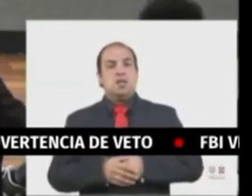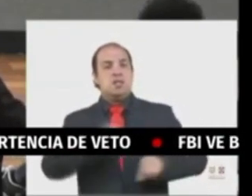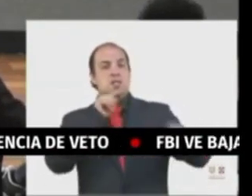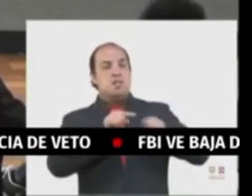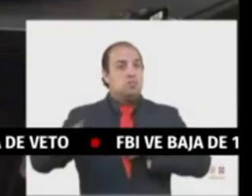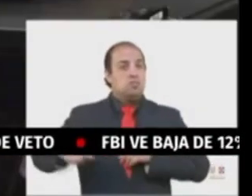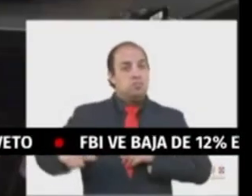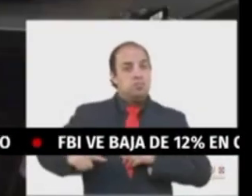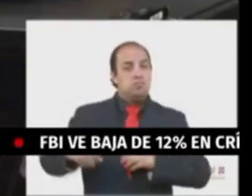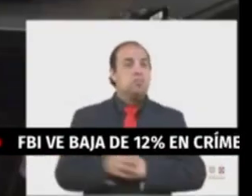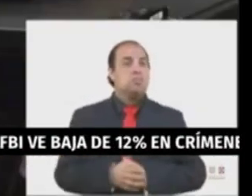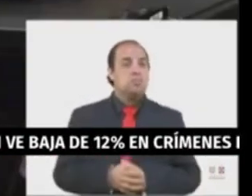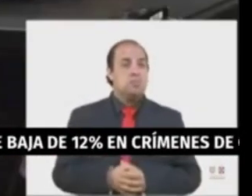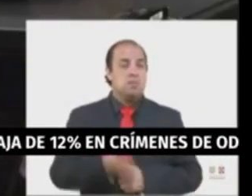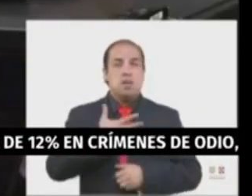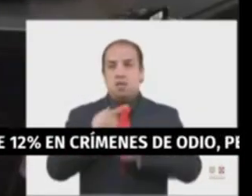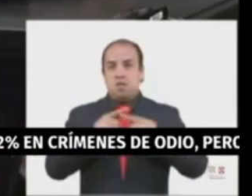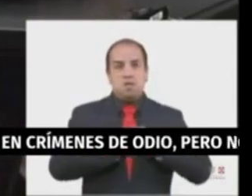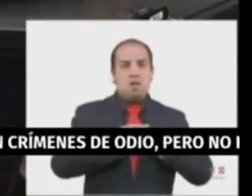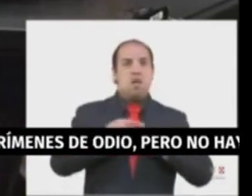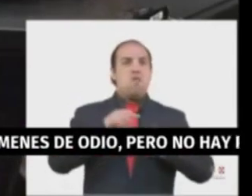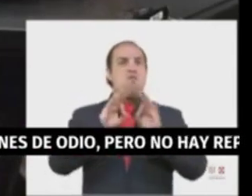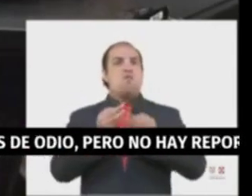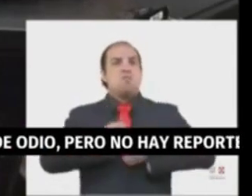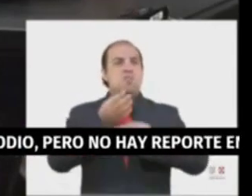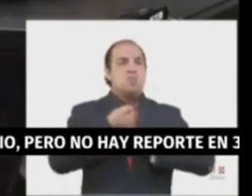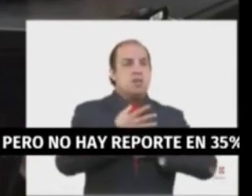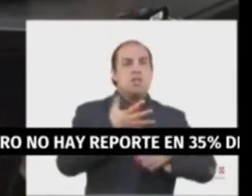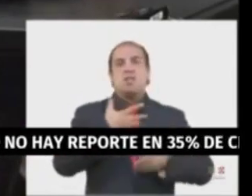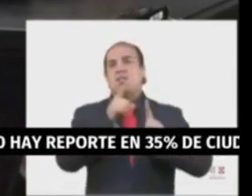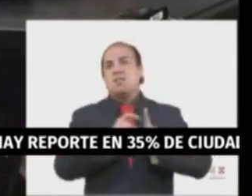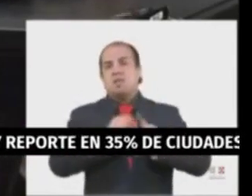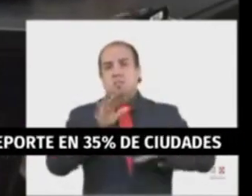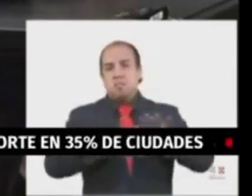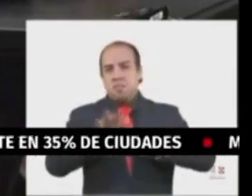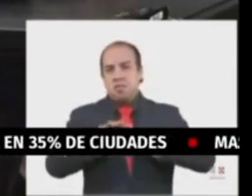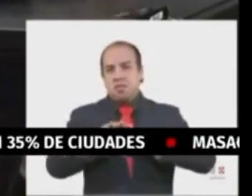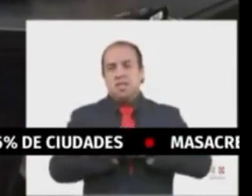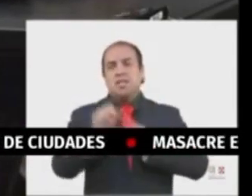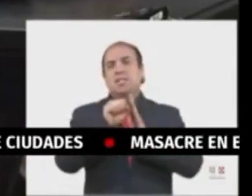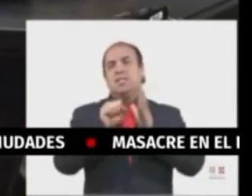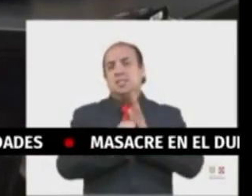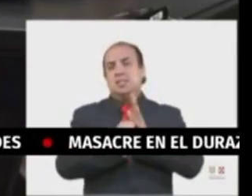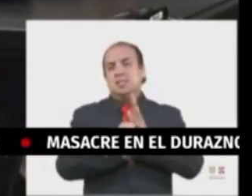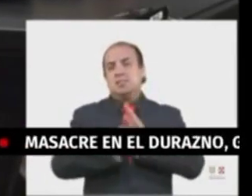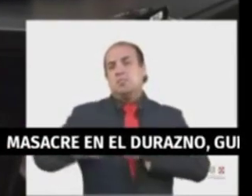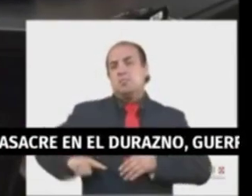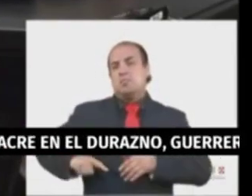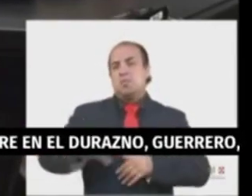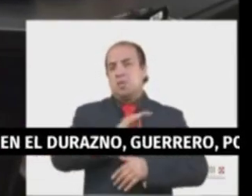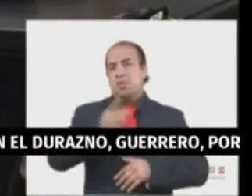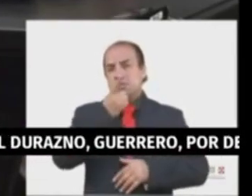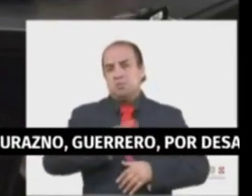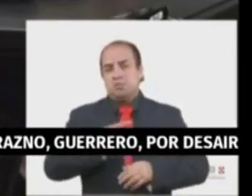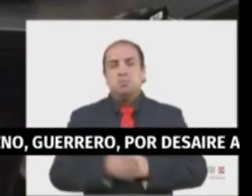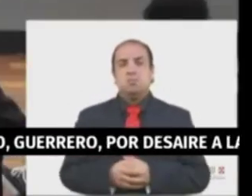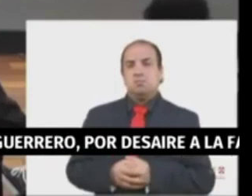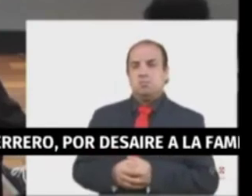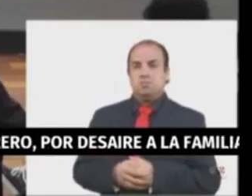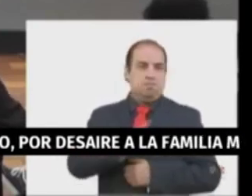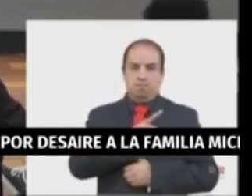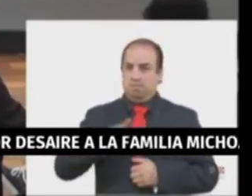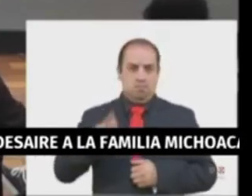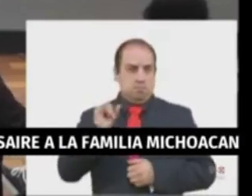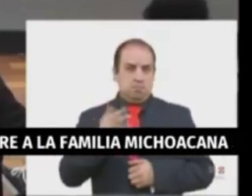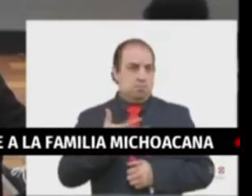conferencia. Las versiones, por cómo se habla, por cómo se dice a veces de los medios en torno a quienes critican al sistema. ¿Qué nos puede usted decir, doctor? No debe